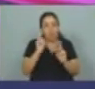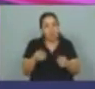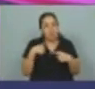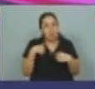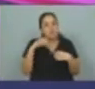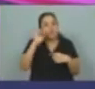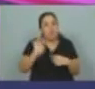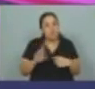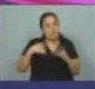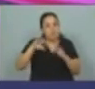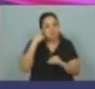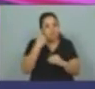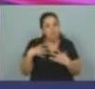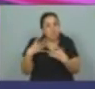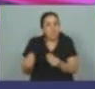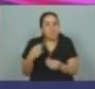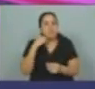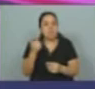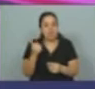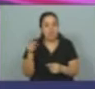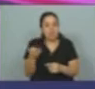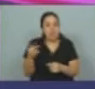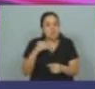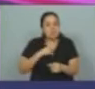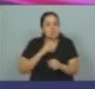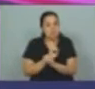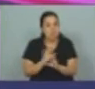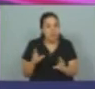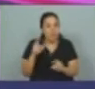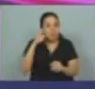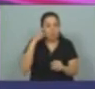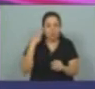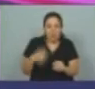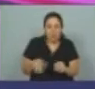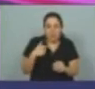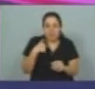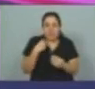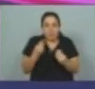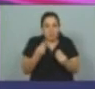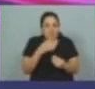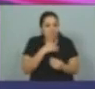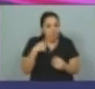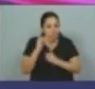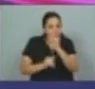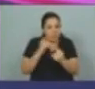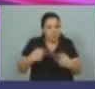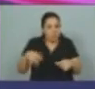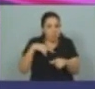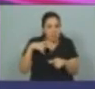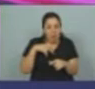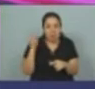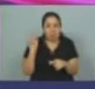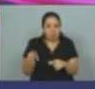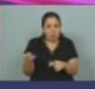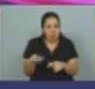hijas que realmente se sienten abochornadas, avergonzadas, de contar cosas íntimas de ellas, intimidades